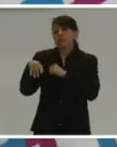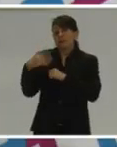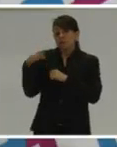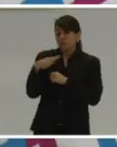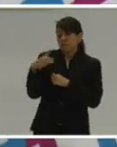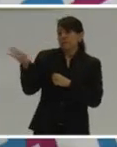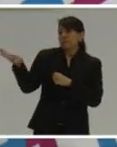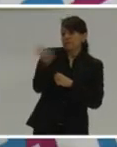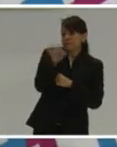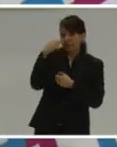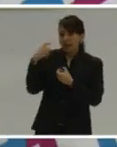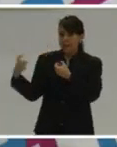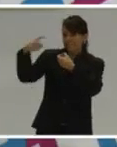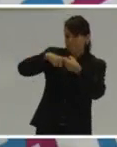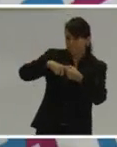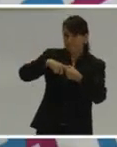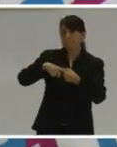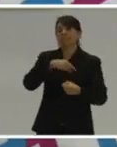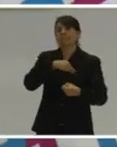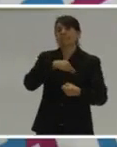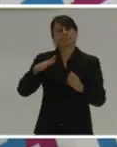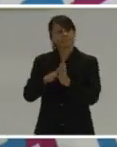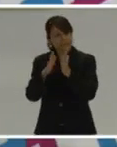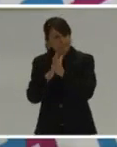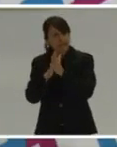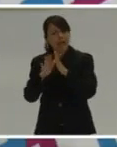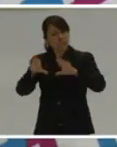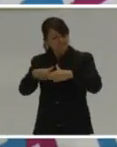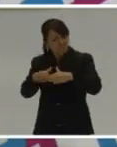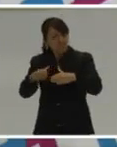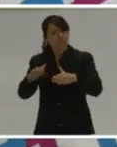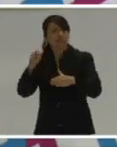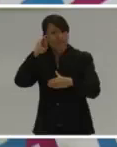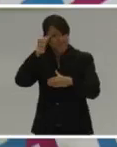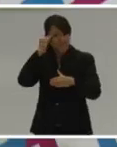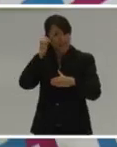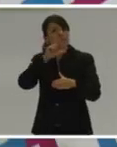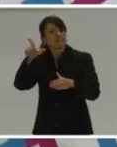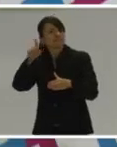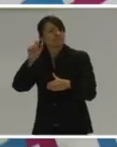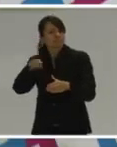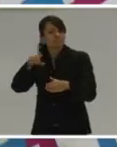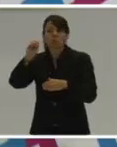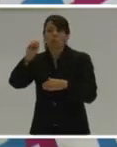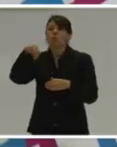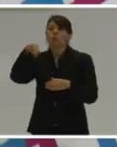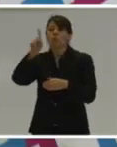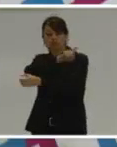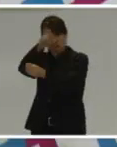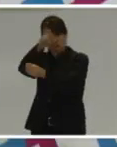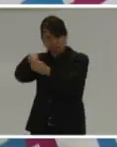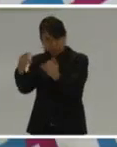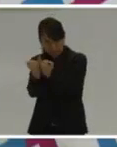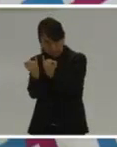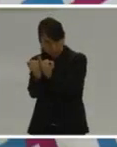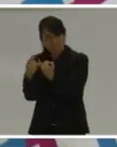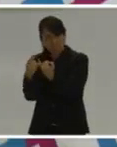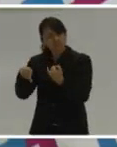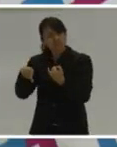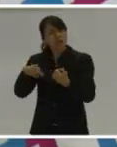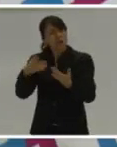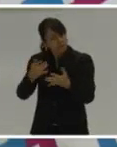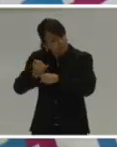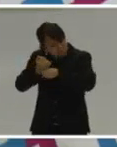del Foro Permanente para Cuestiones Indígenas de la Organización de las Naciones Unidas. Sus trabajos de